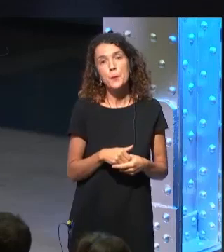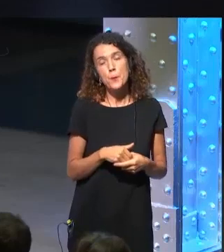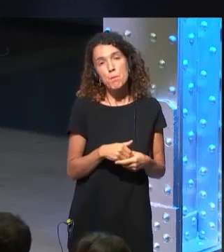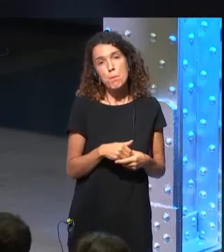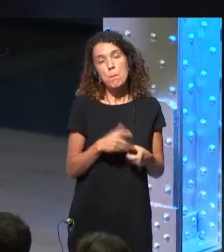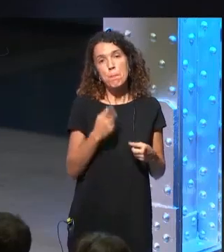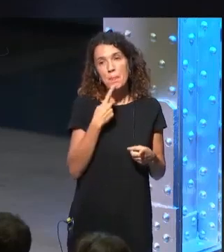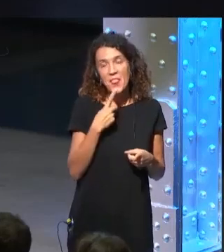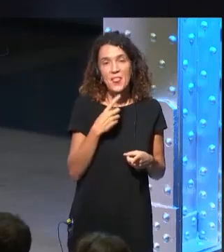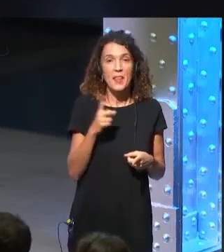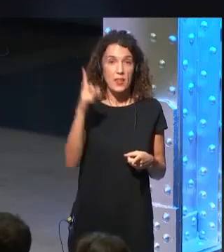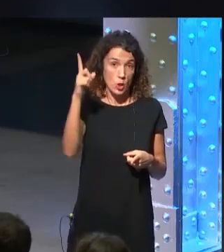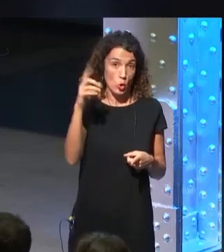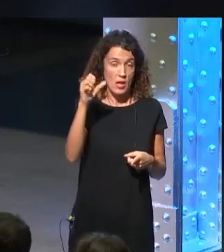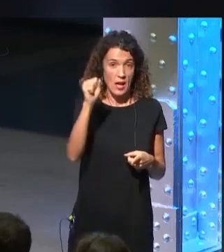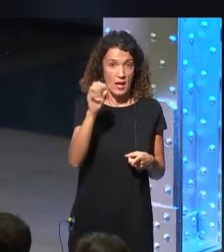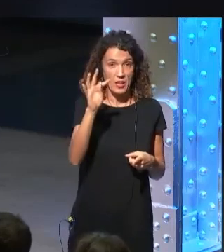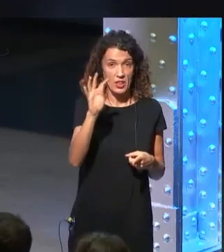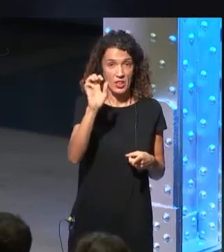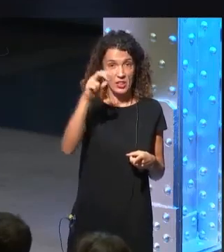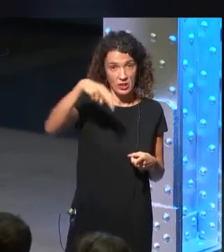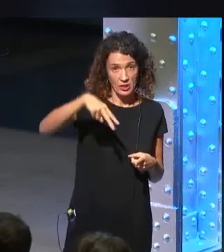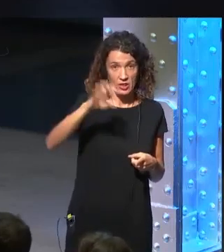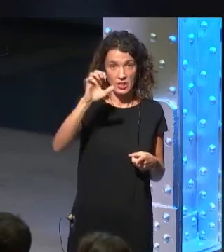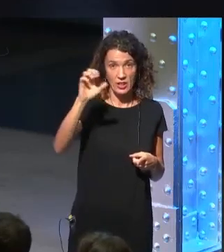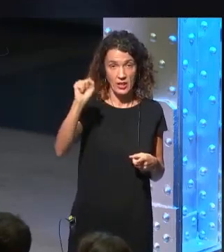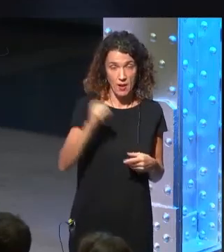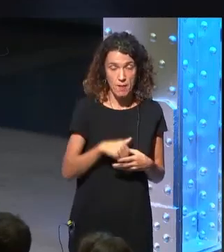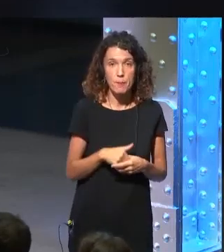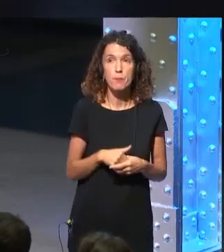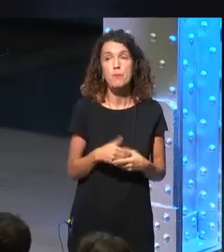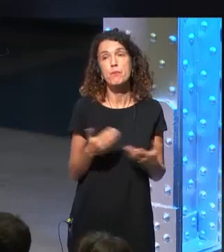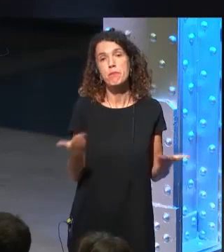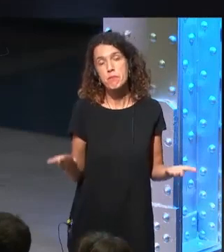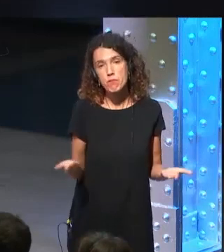Digamos que Atenea tiene algo